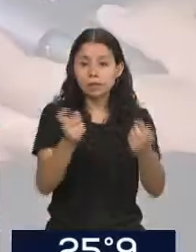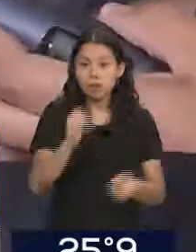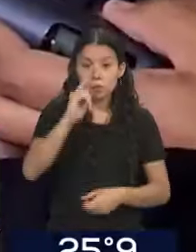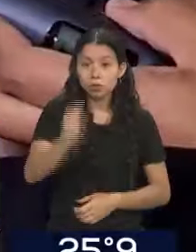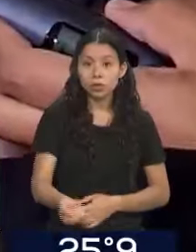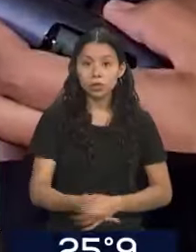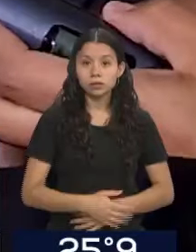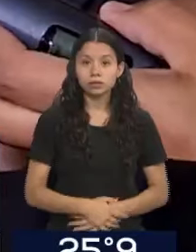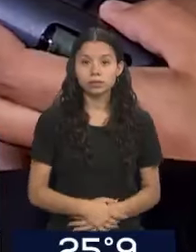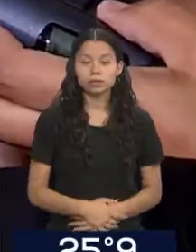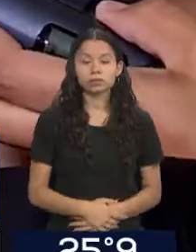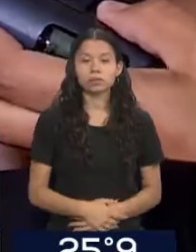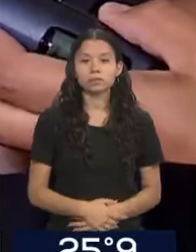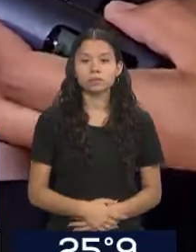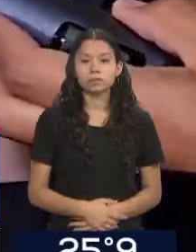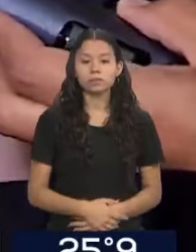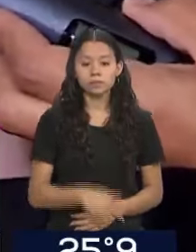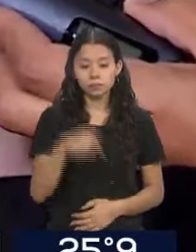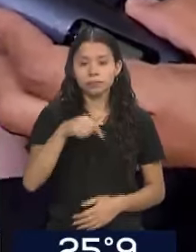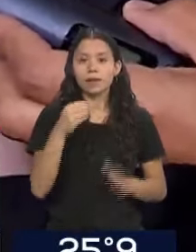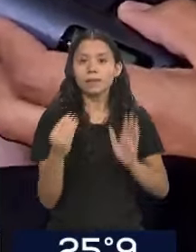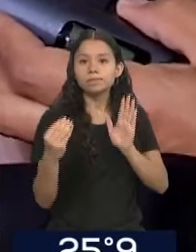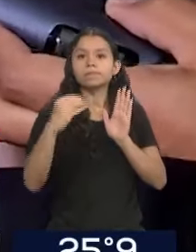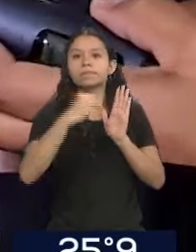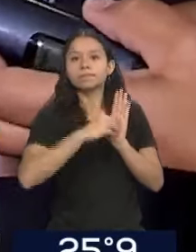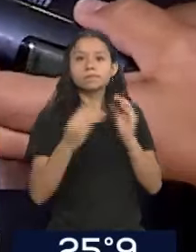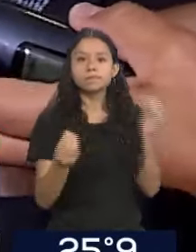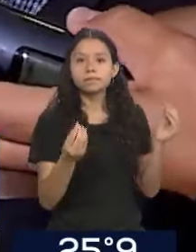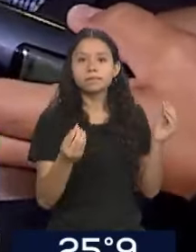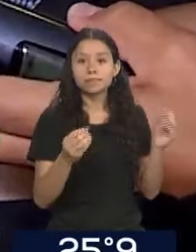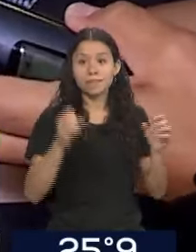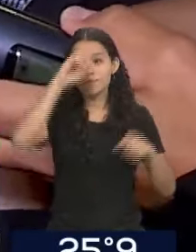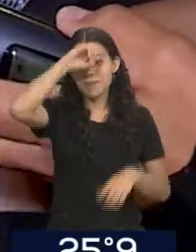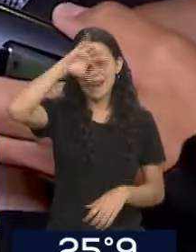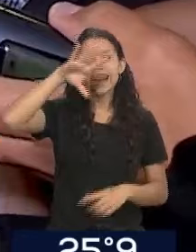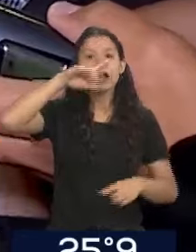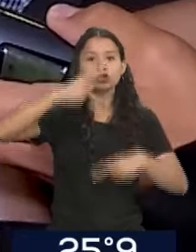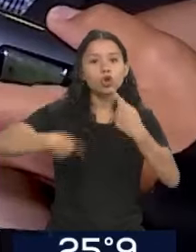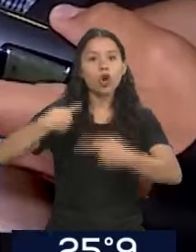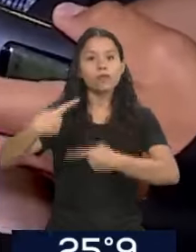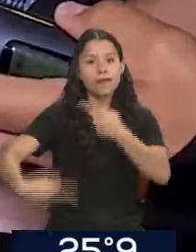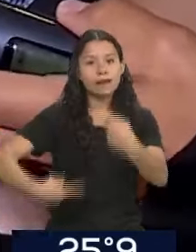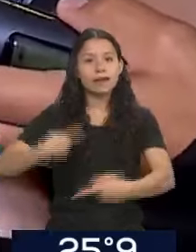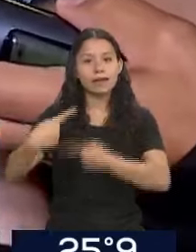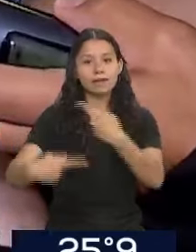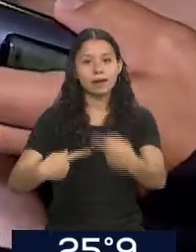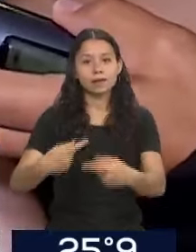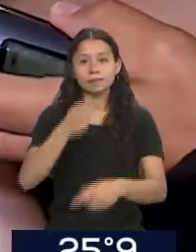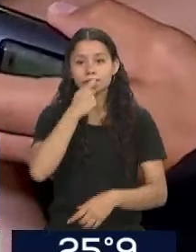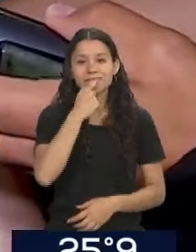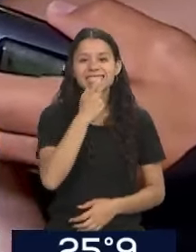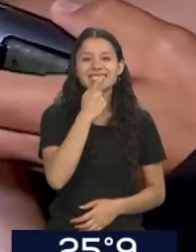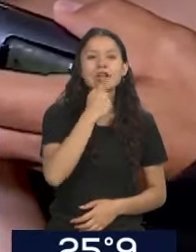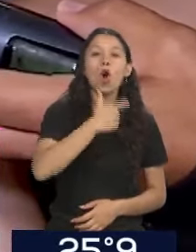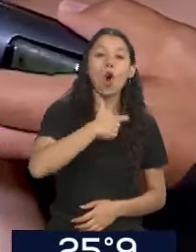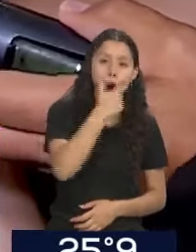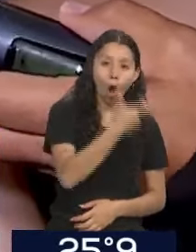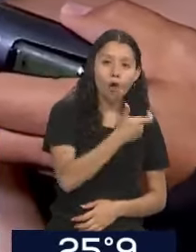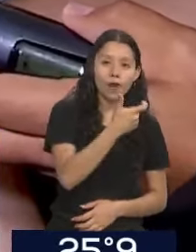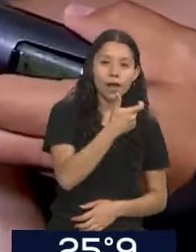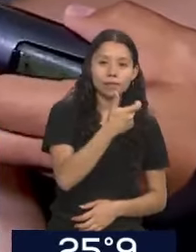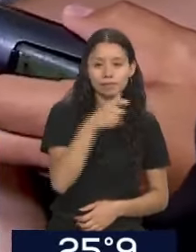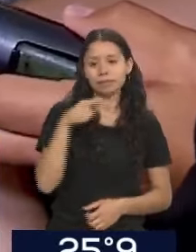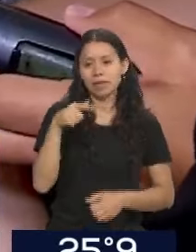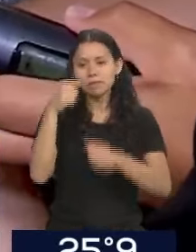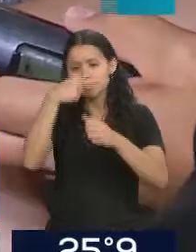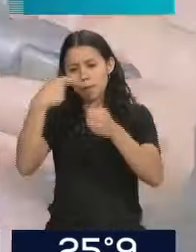productiva. Y necesitamos agregarle la minería sostenible, la del cobre, la de los minerales